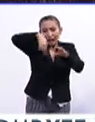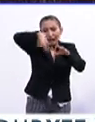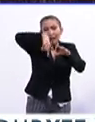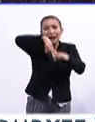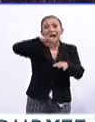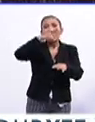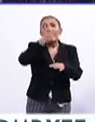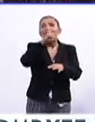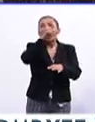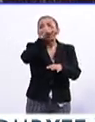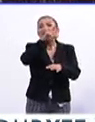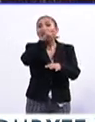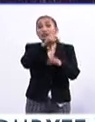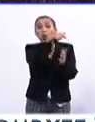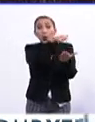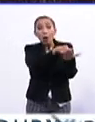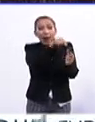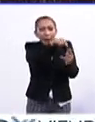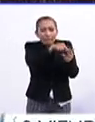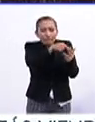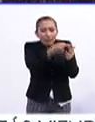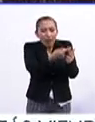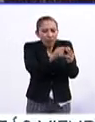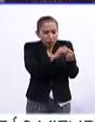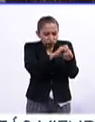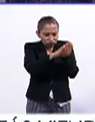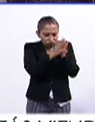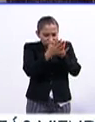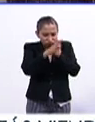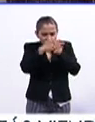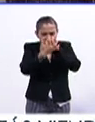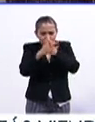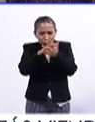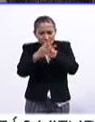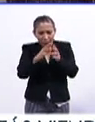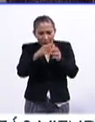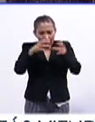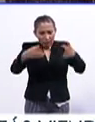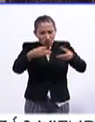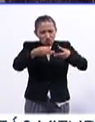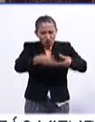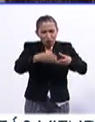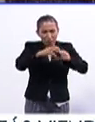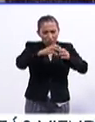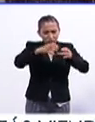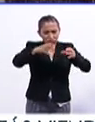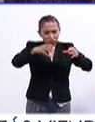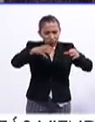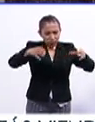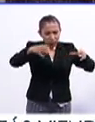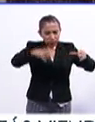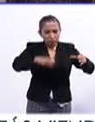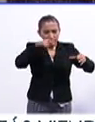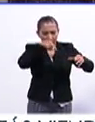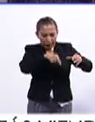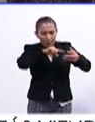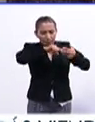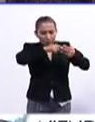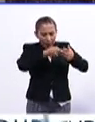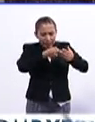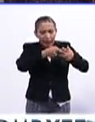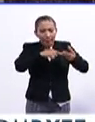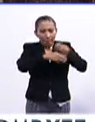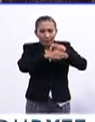decir es el lugar donde se tienen las fluctuaciones un poquito más de densidad que el resto que va a empezar ahí donde